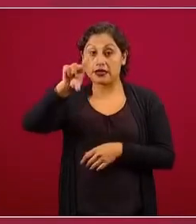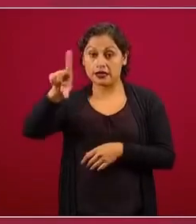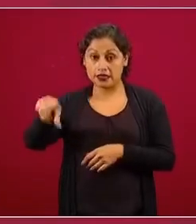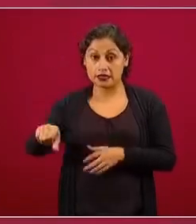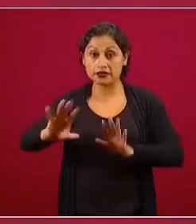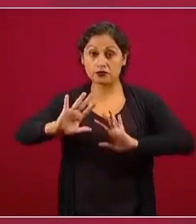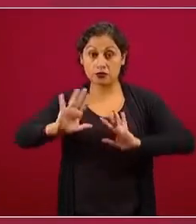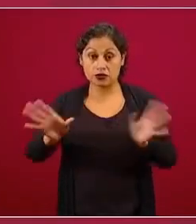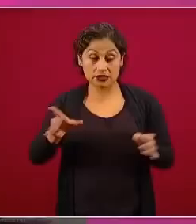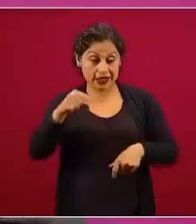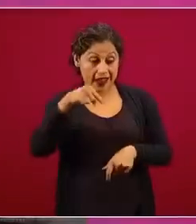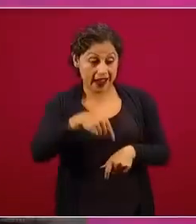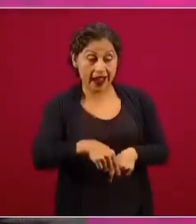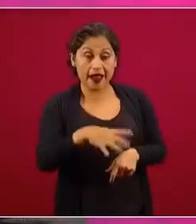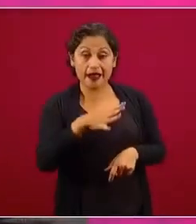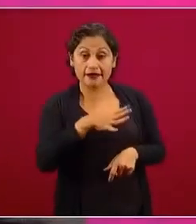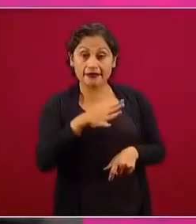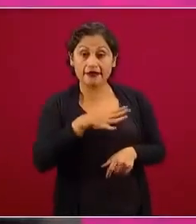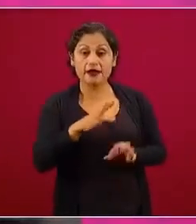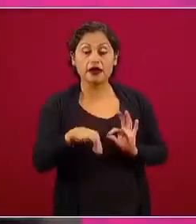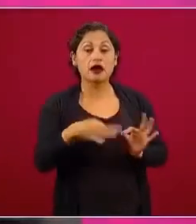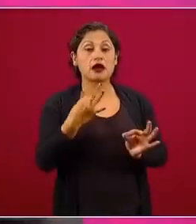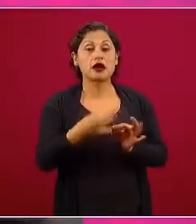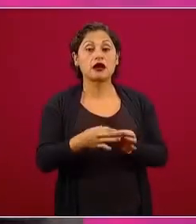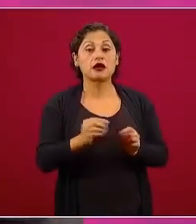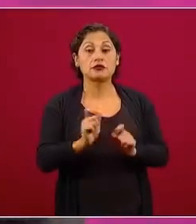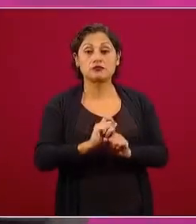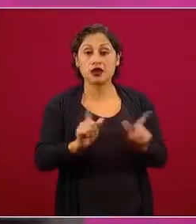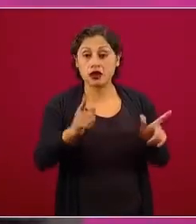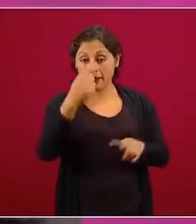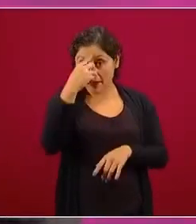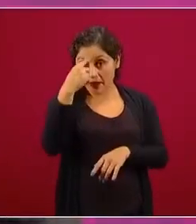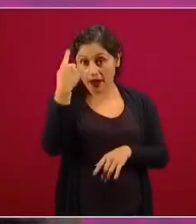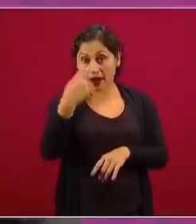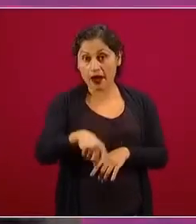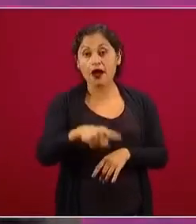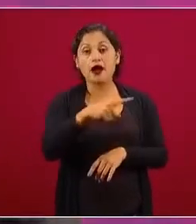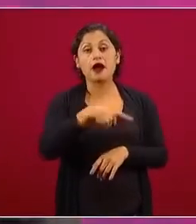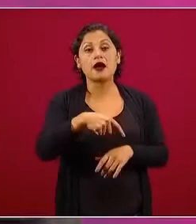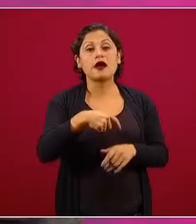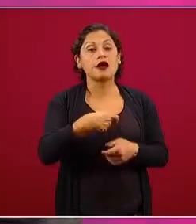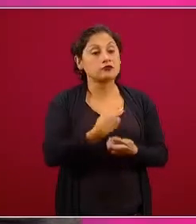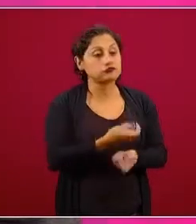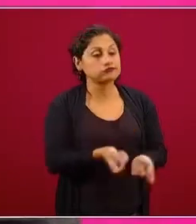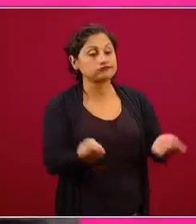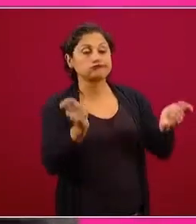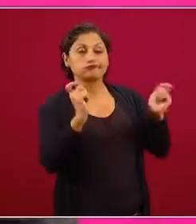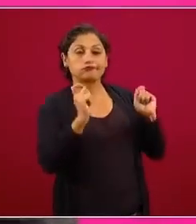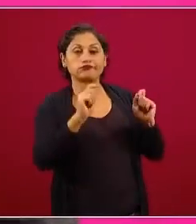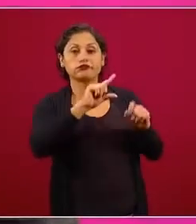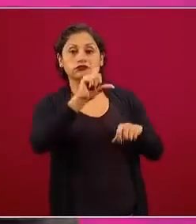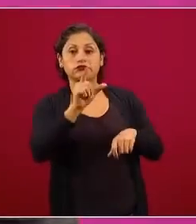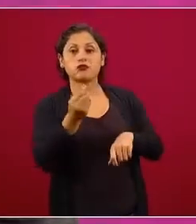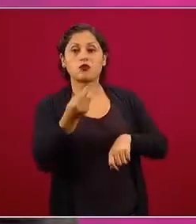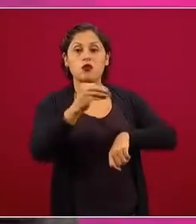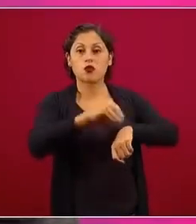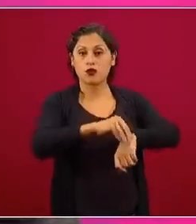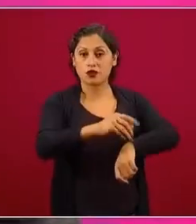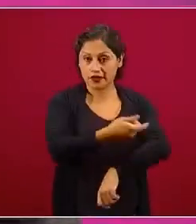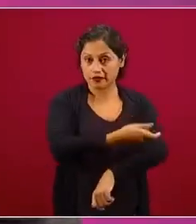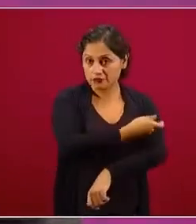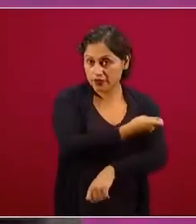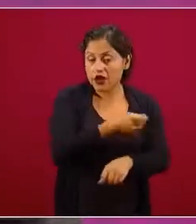ya diseñado y tenga ya listo e implementado todos los procesos de distribución y de cómo se llevaría a cabo